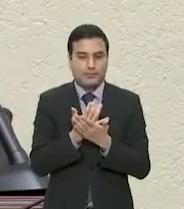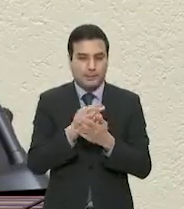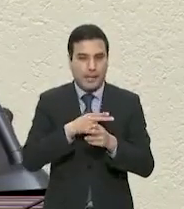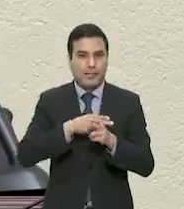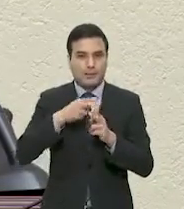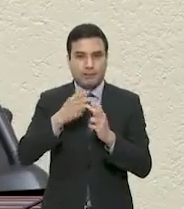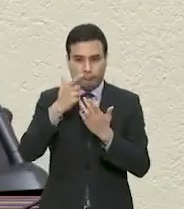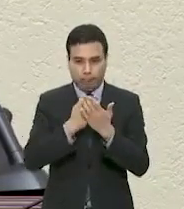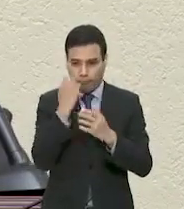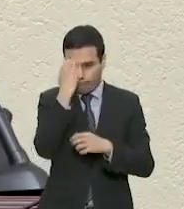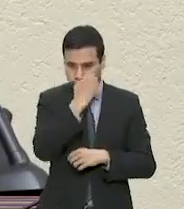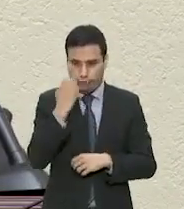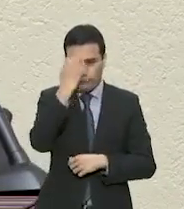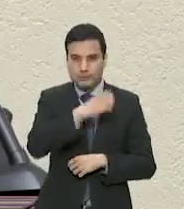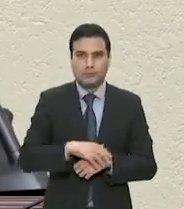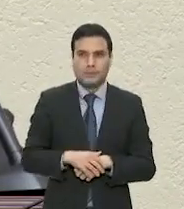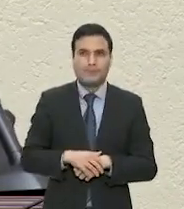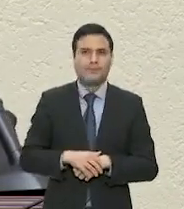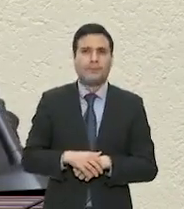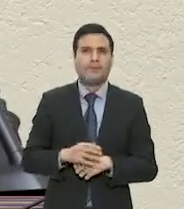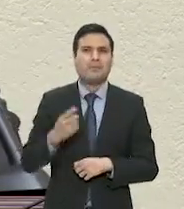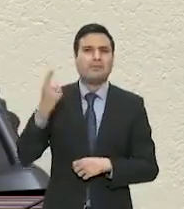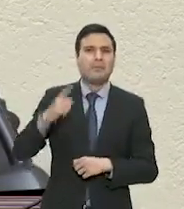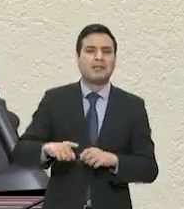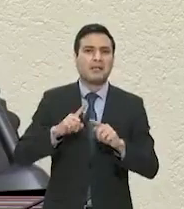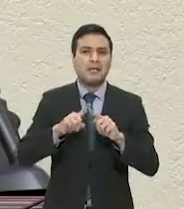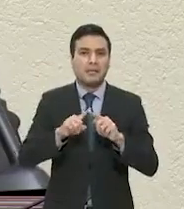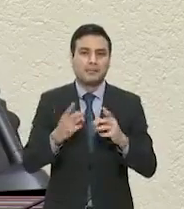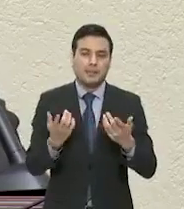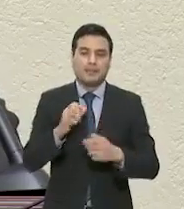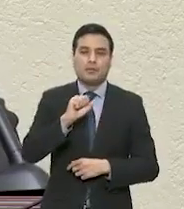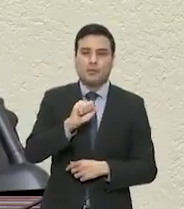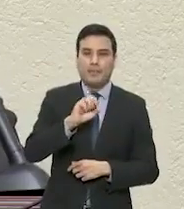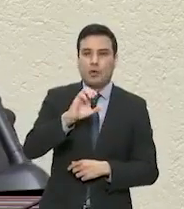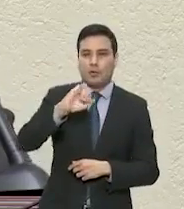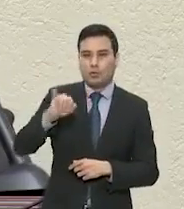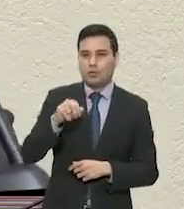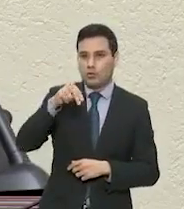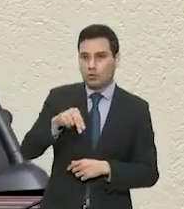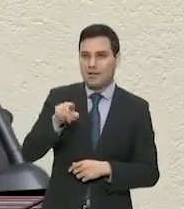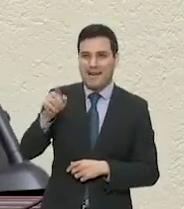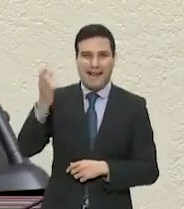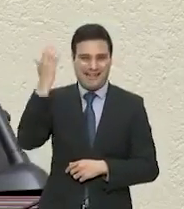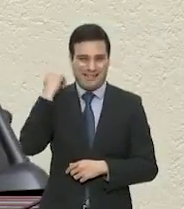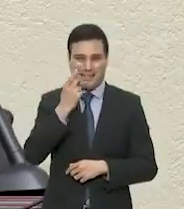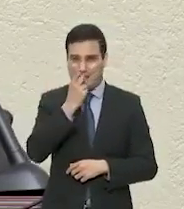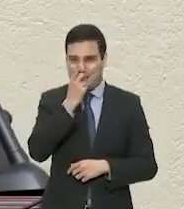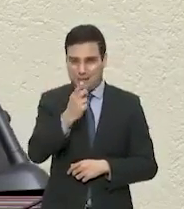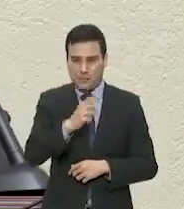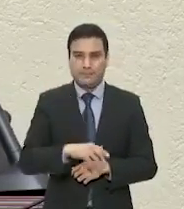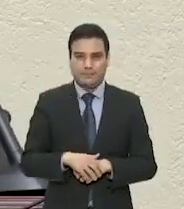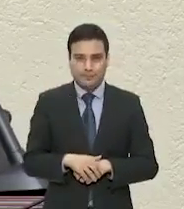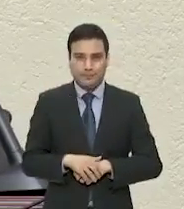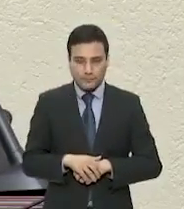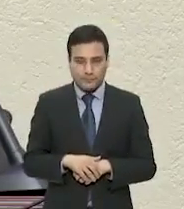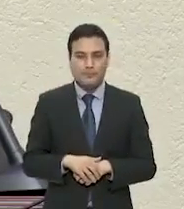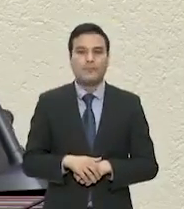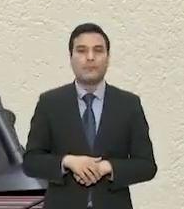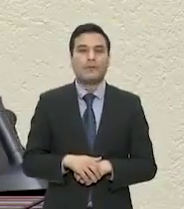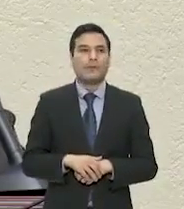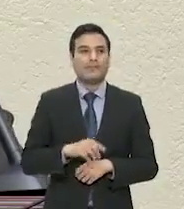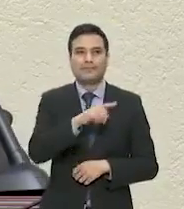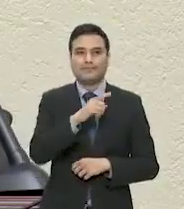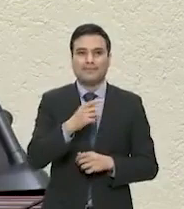estipulado la suprema corte de justicia de la nación en un acuerdo reciente emitido al aceptar a revisión la demanda de controversia constitucional interpuesta